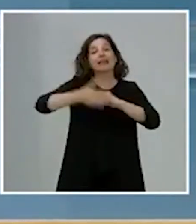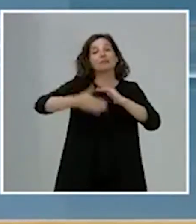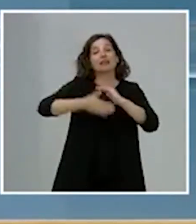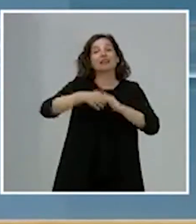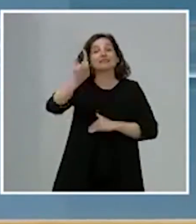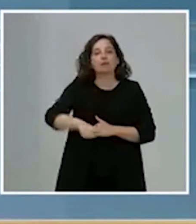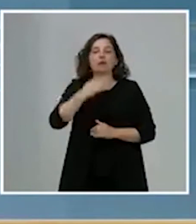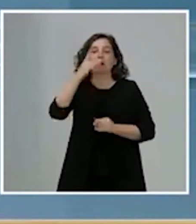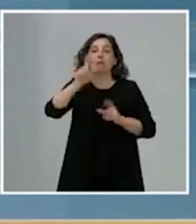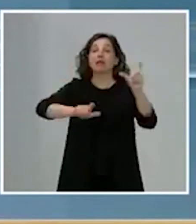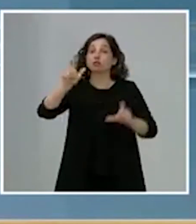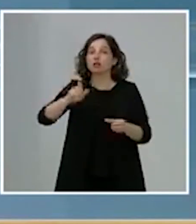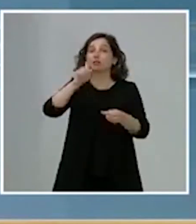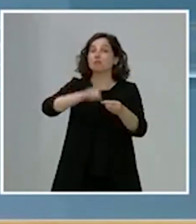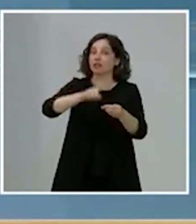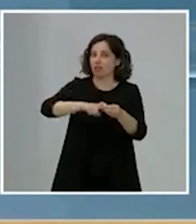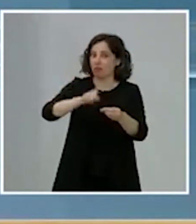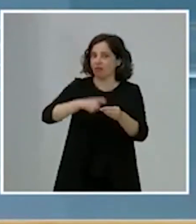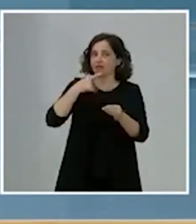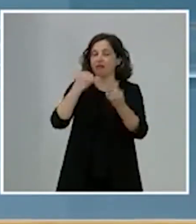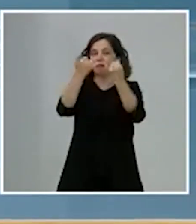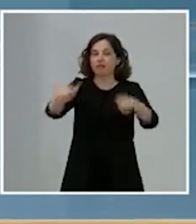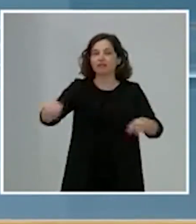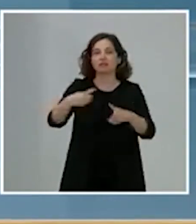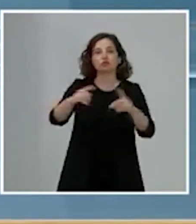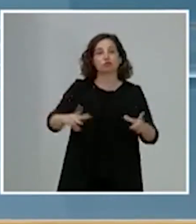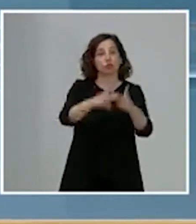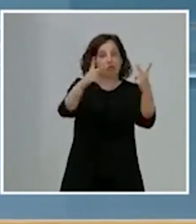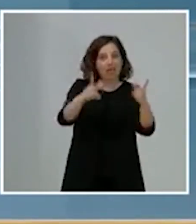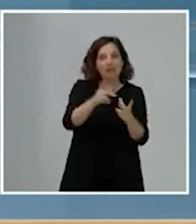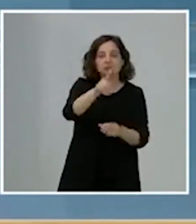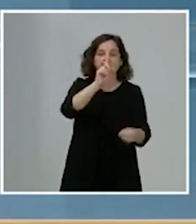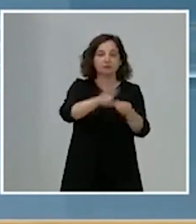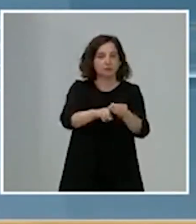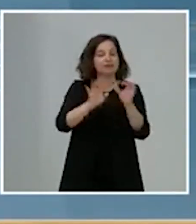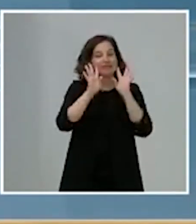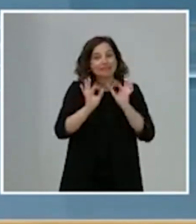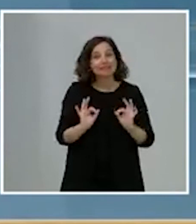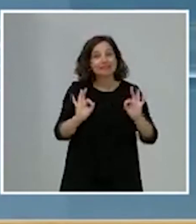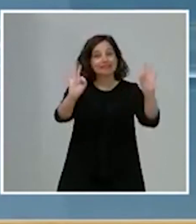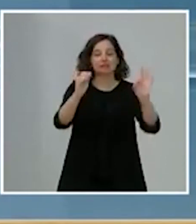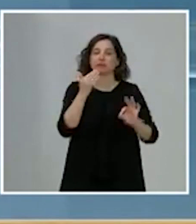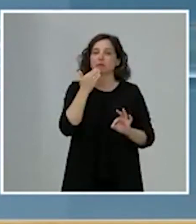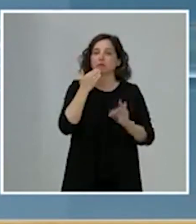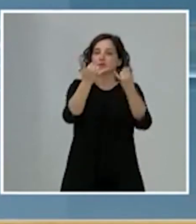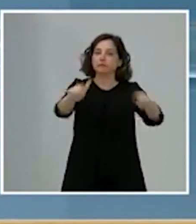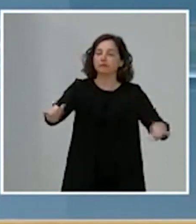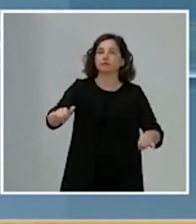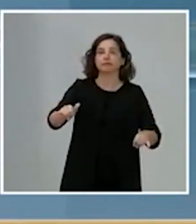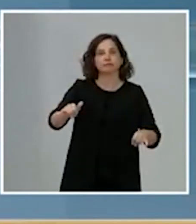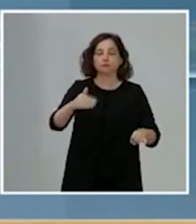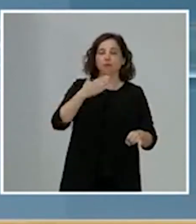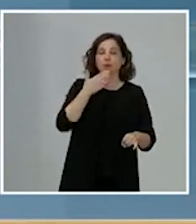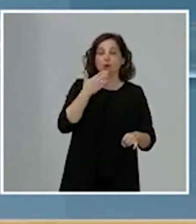también el número de personas participantes en eventos de ámbito social, y hay alusión expresa tanto a celebraciones que tienen